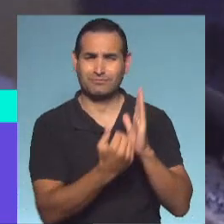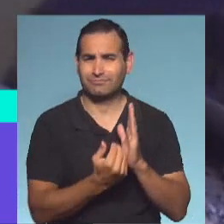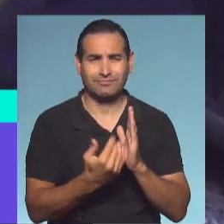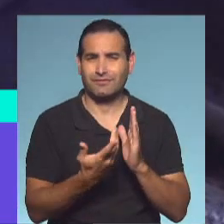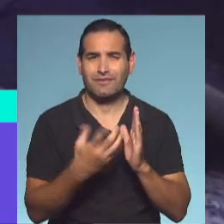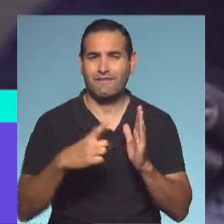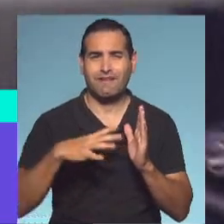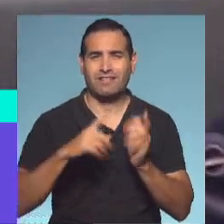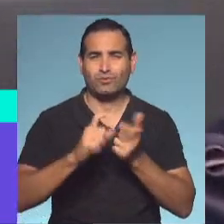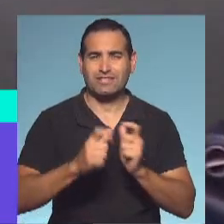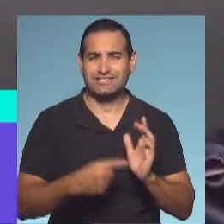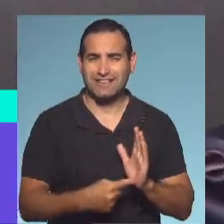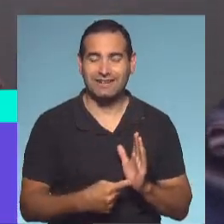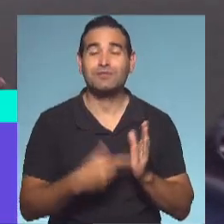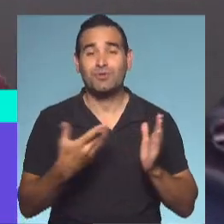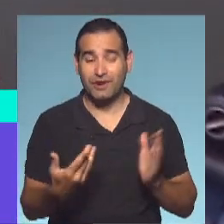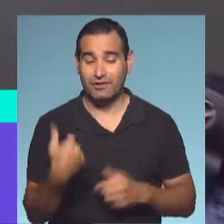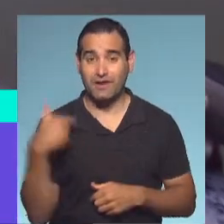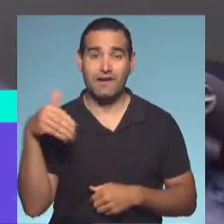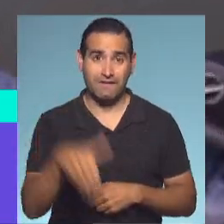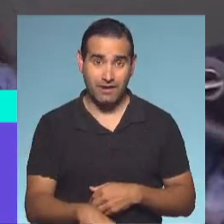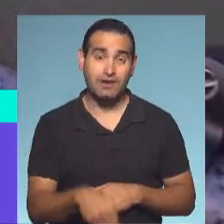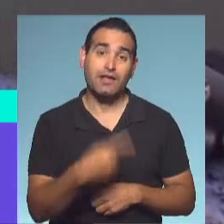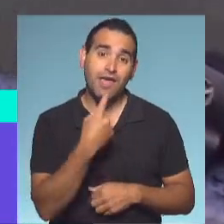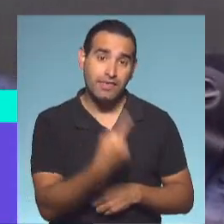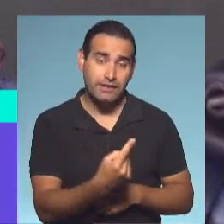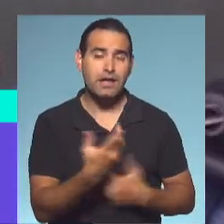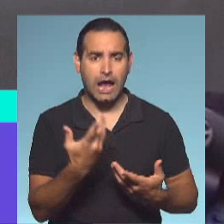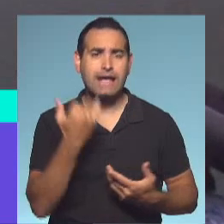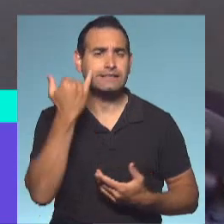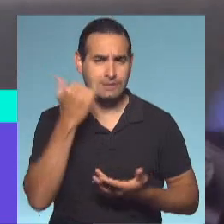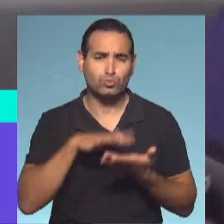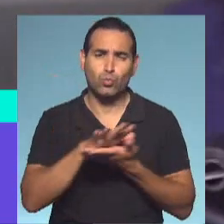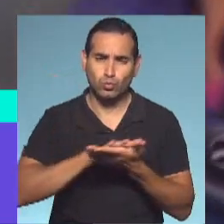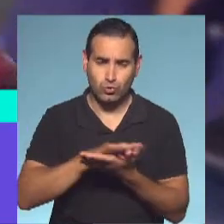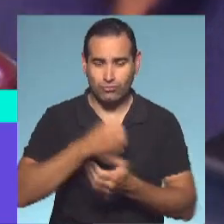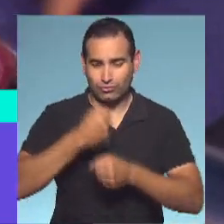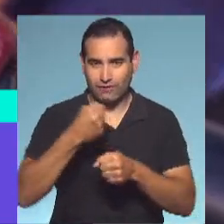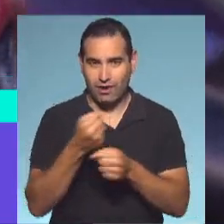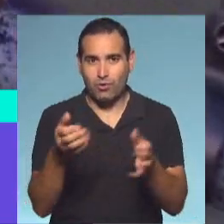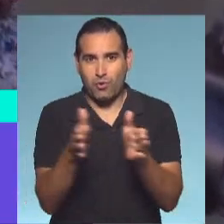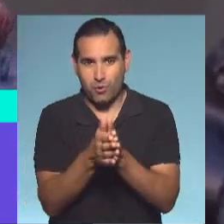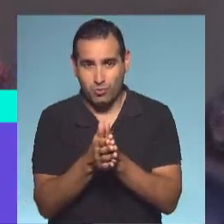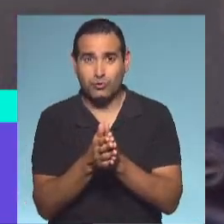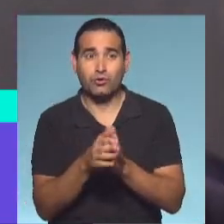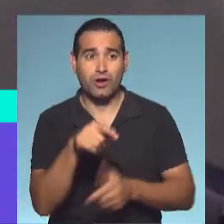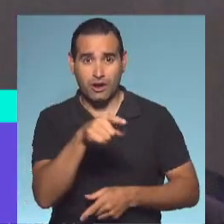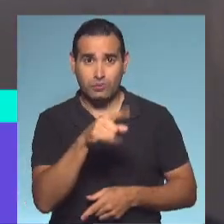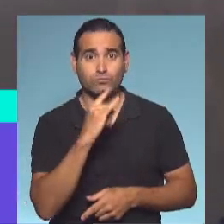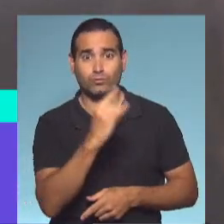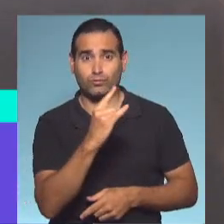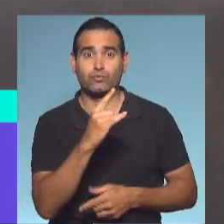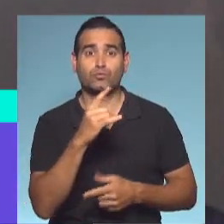X, que eso había sido el error. Y por eso nosotros venimos acá a decir que más allá de que se resolvió por el trabajo en conjunto y porque ellos resolvieron el